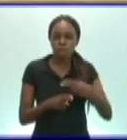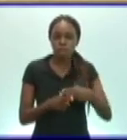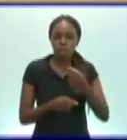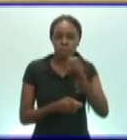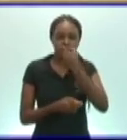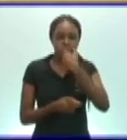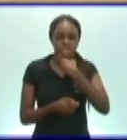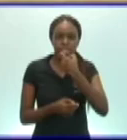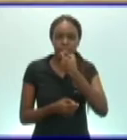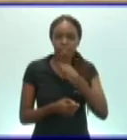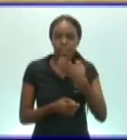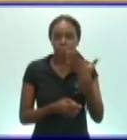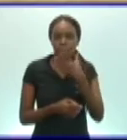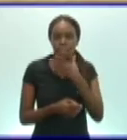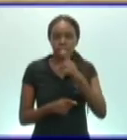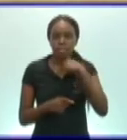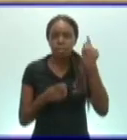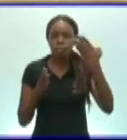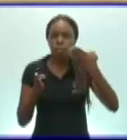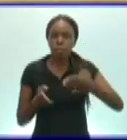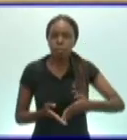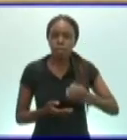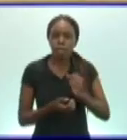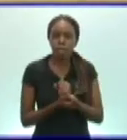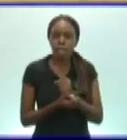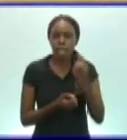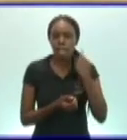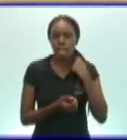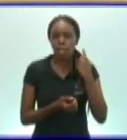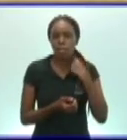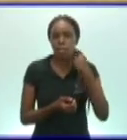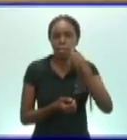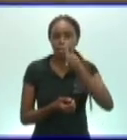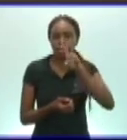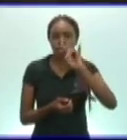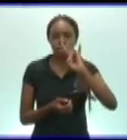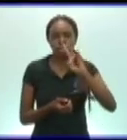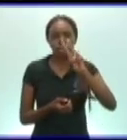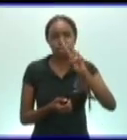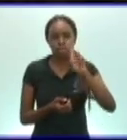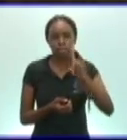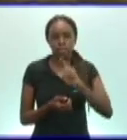Céspedes, donde muere en 1921.